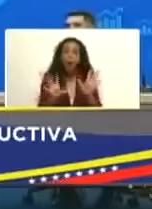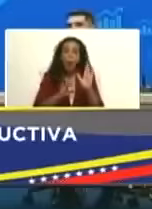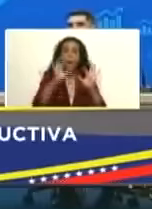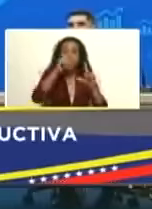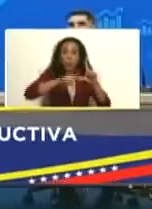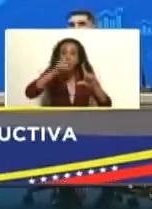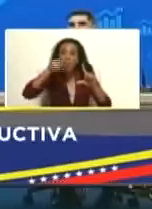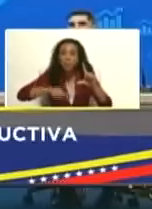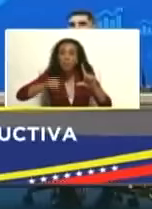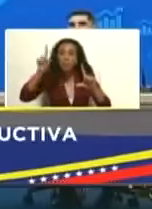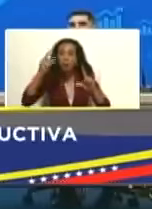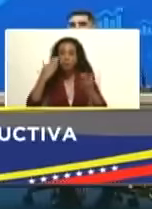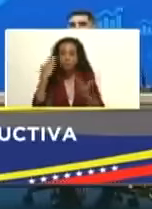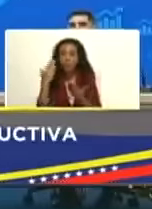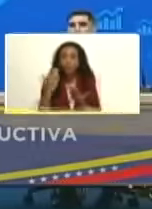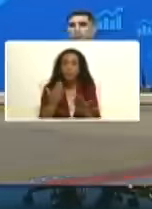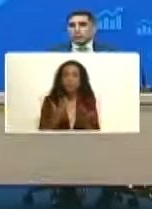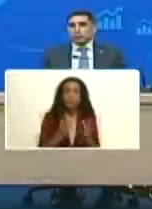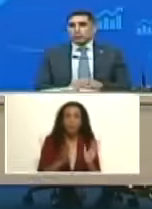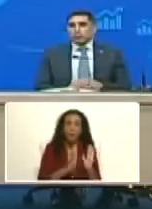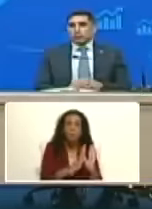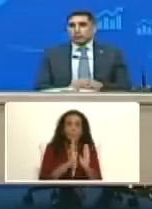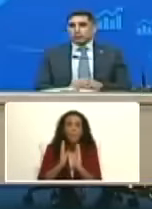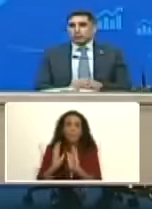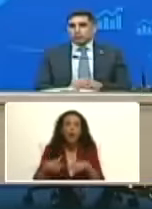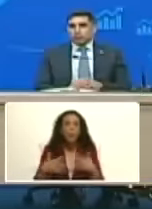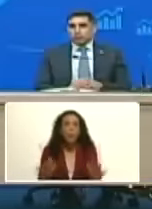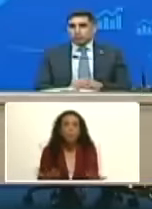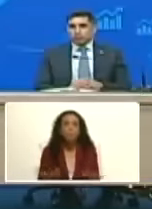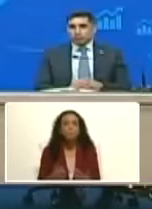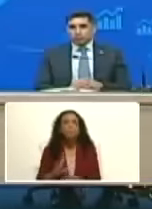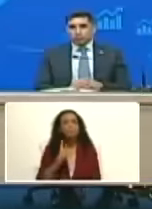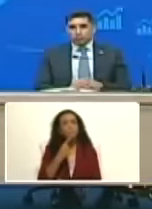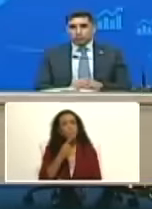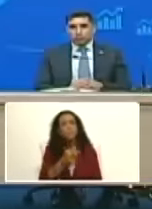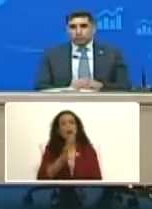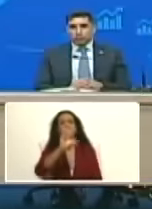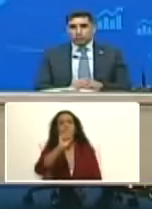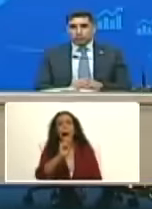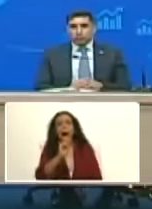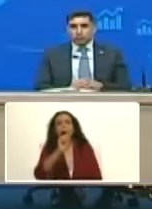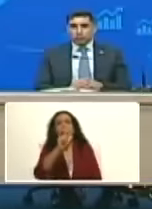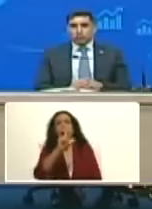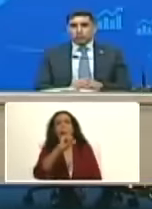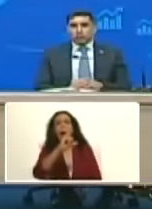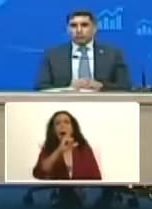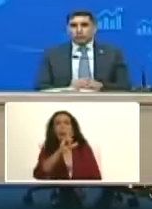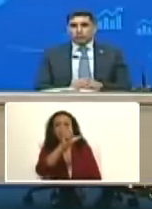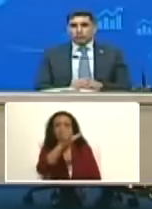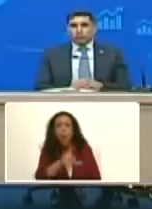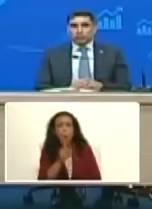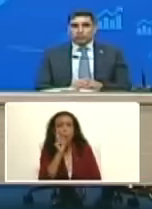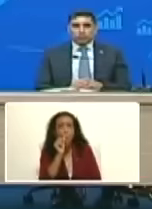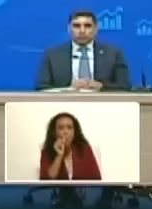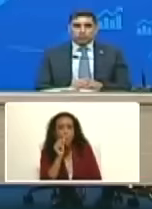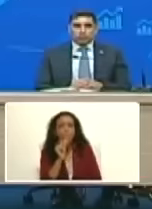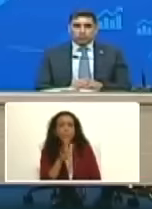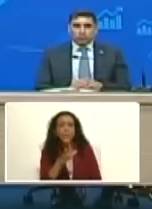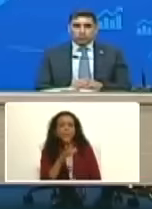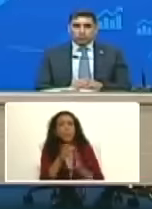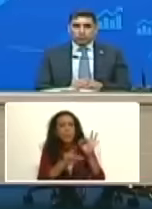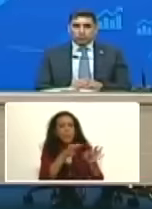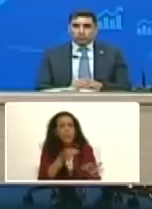crecimiento. Importante. Siempre recuerdo a Ali Rodríguez Araque, siempre lo recuerdo. Siempre, siempre.